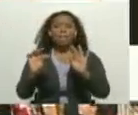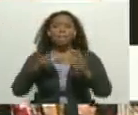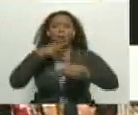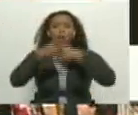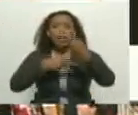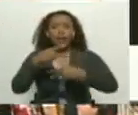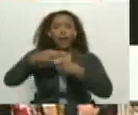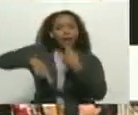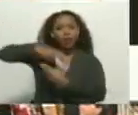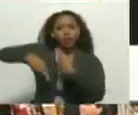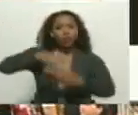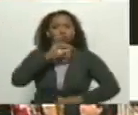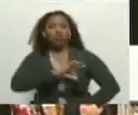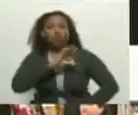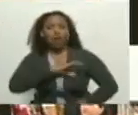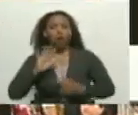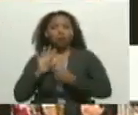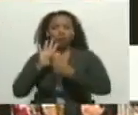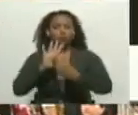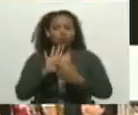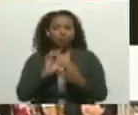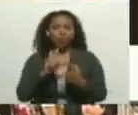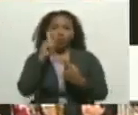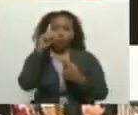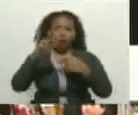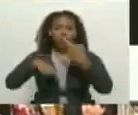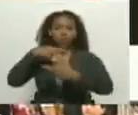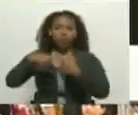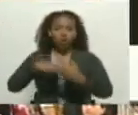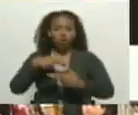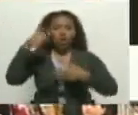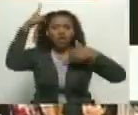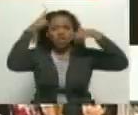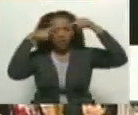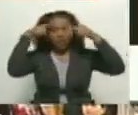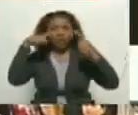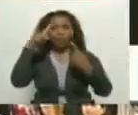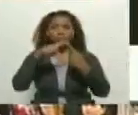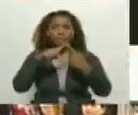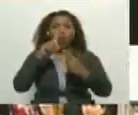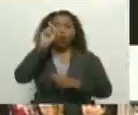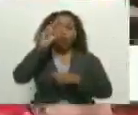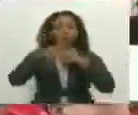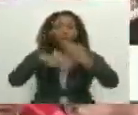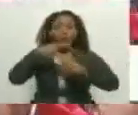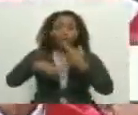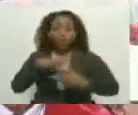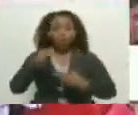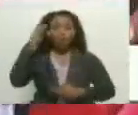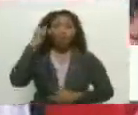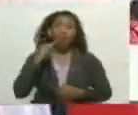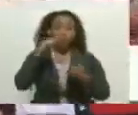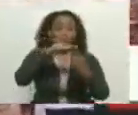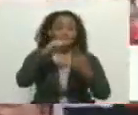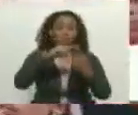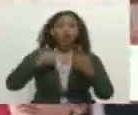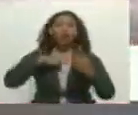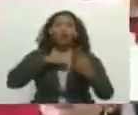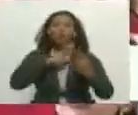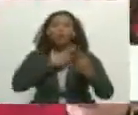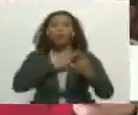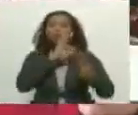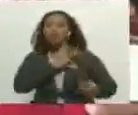revolución socialista, una revolución chavista, una revolución bolivariana, nuestro